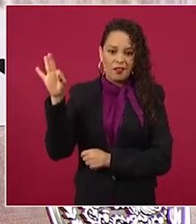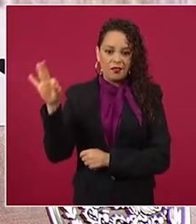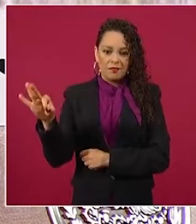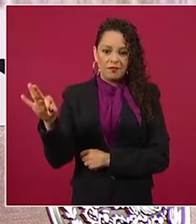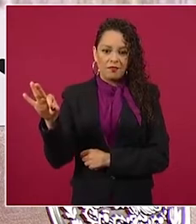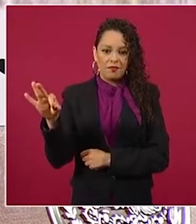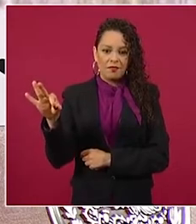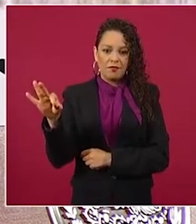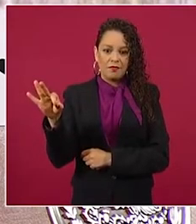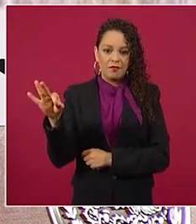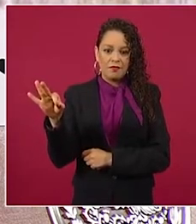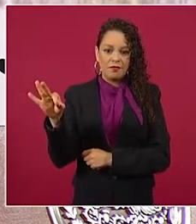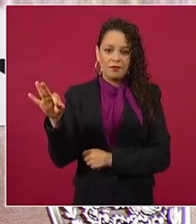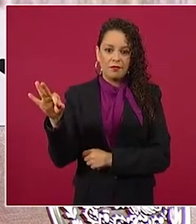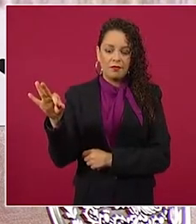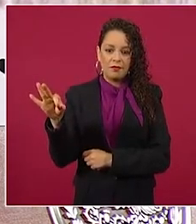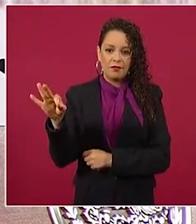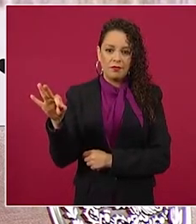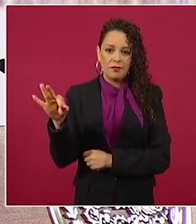situación,